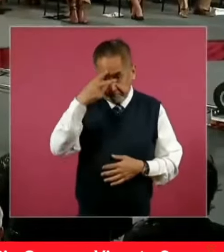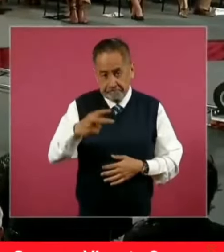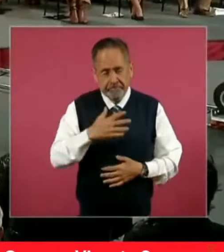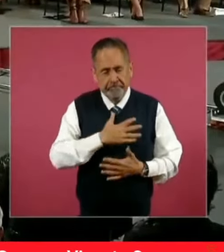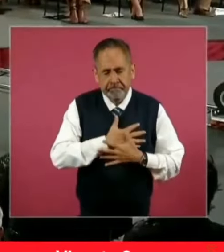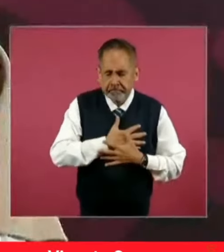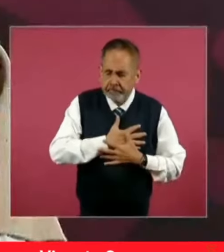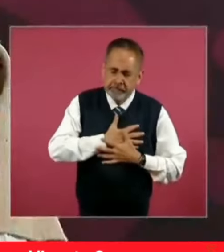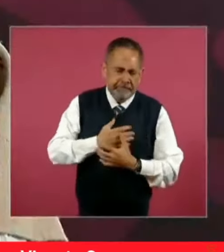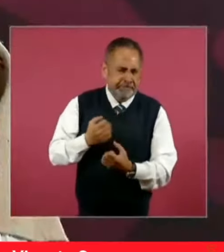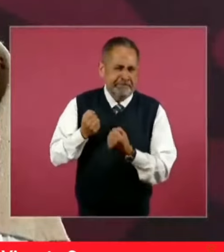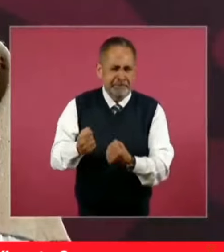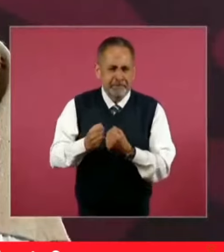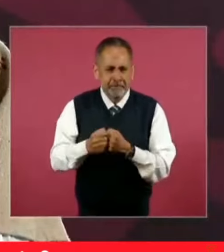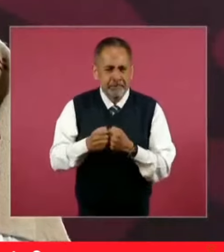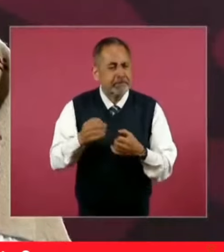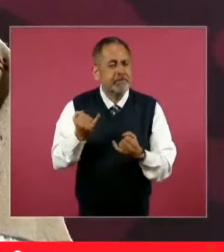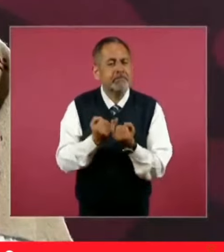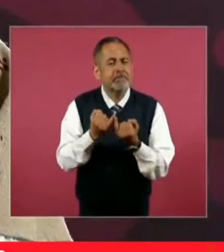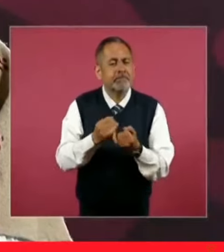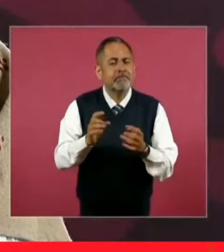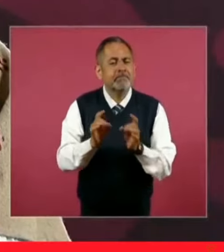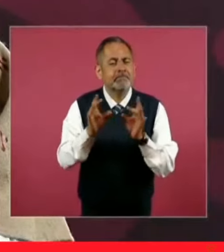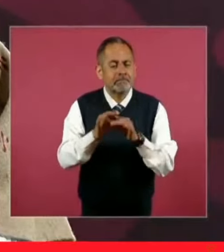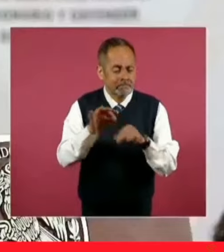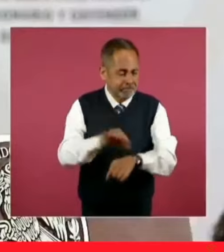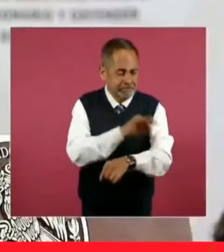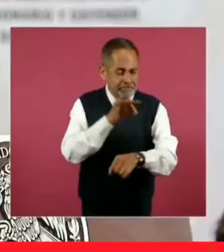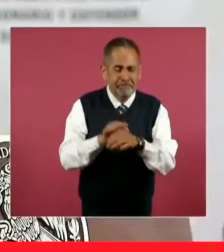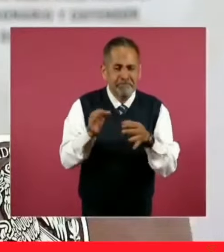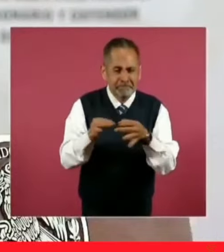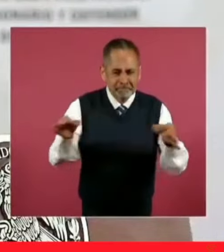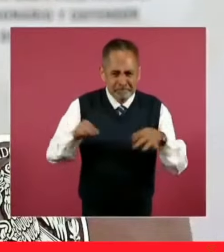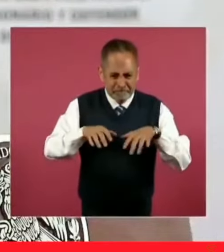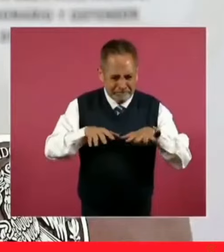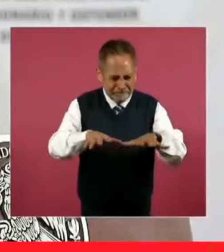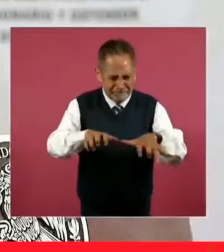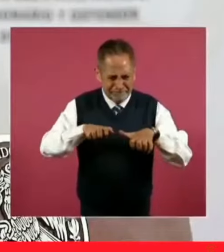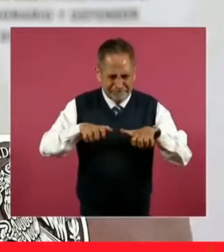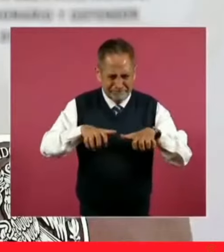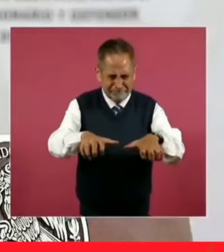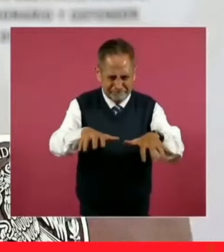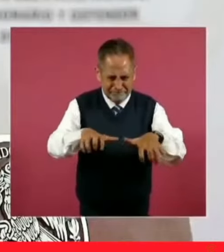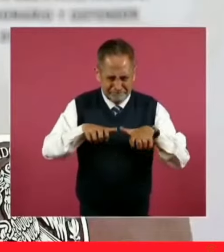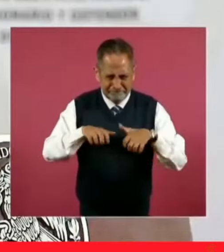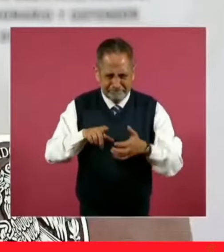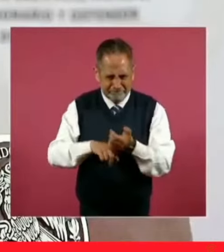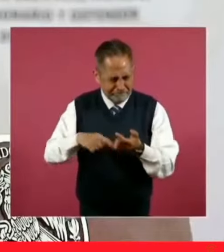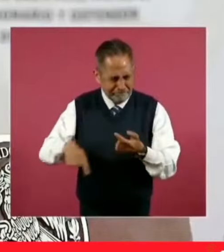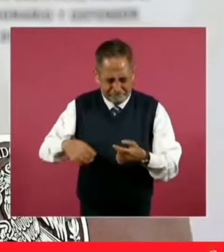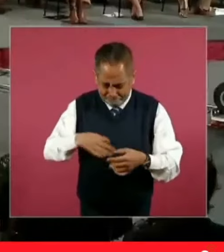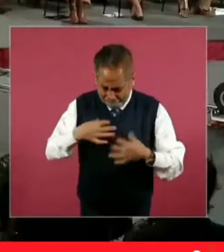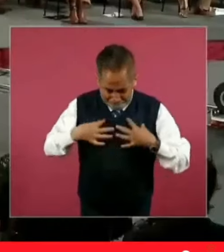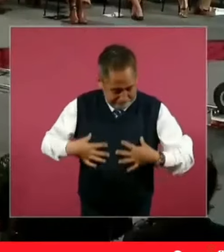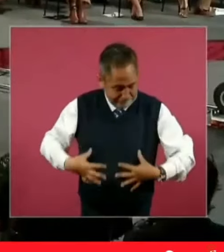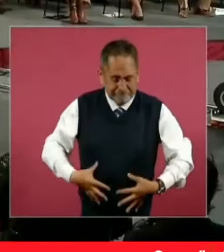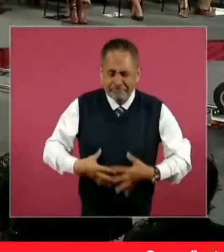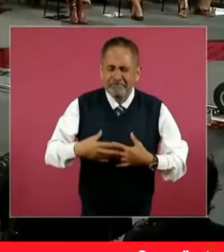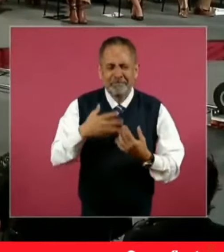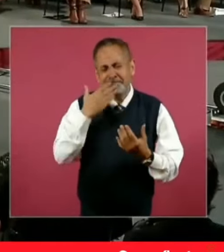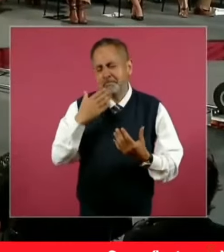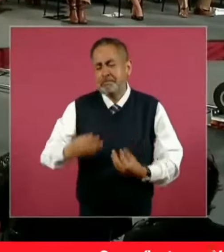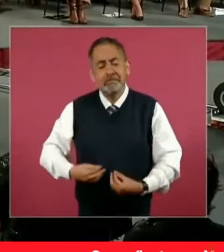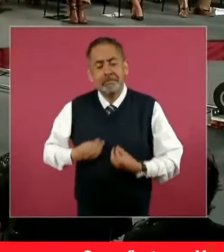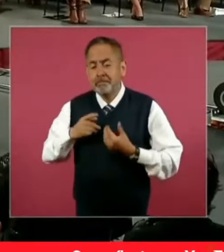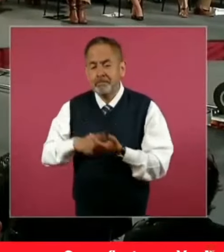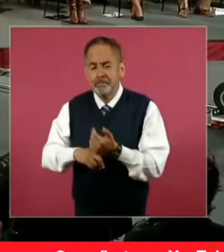fuerte, que tejer es nuestra forma de vida. A través de estos años se han cimentado bases sólidas y